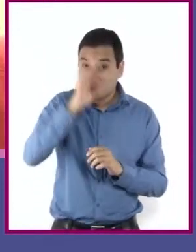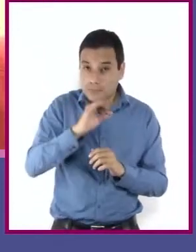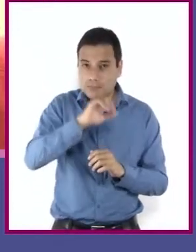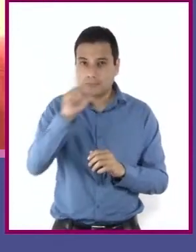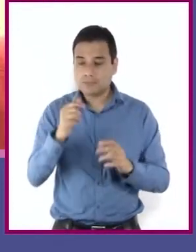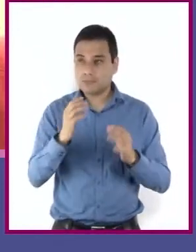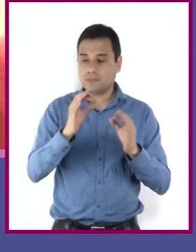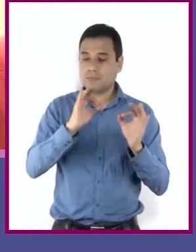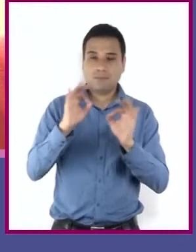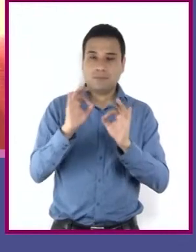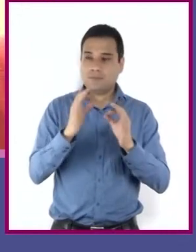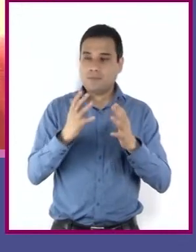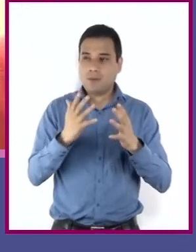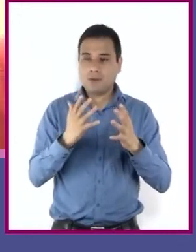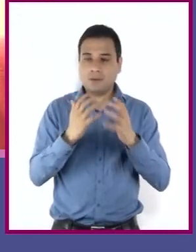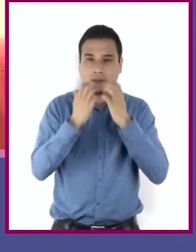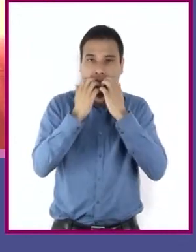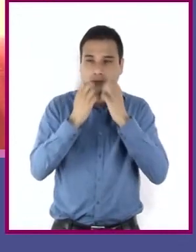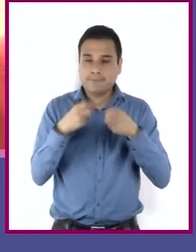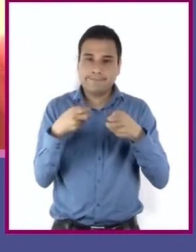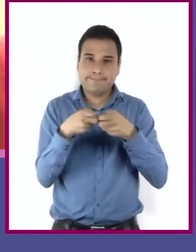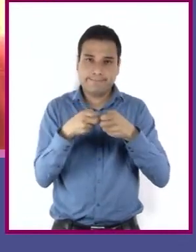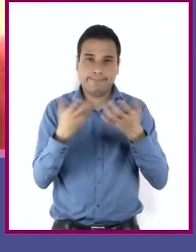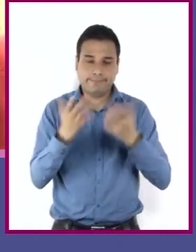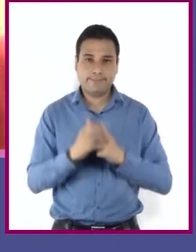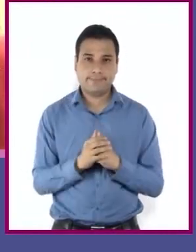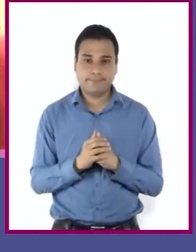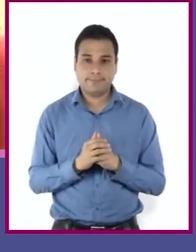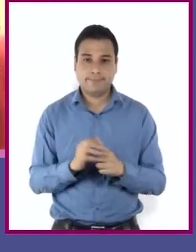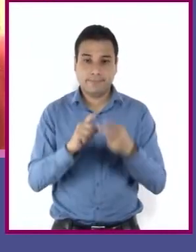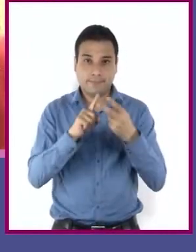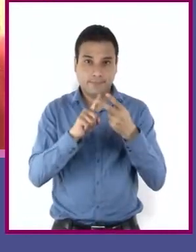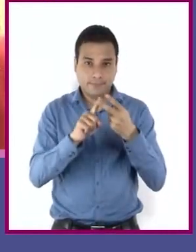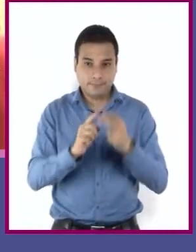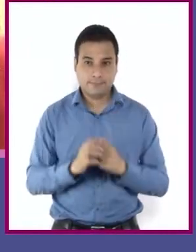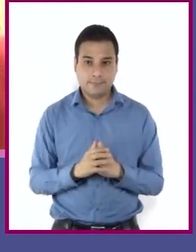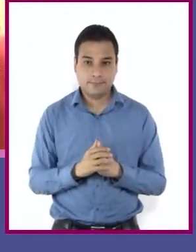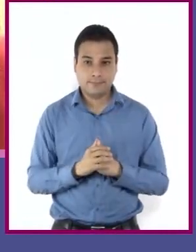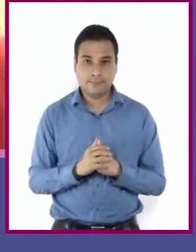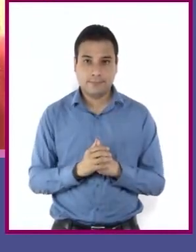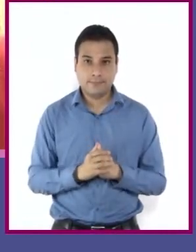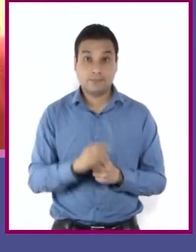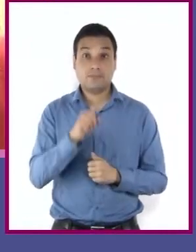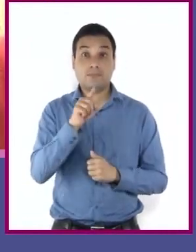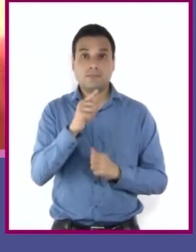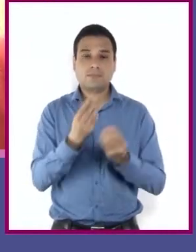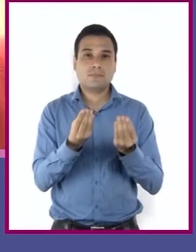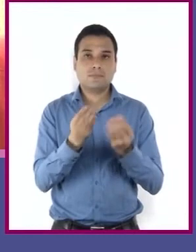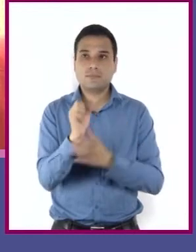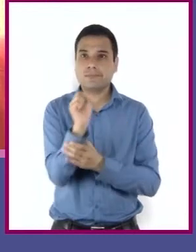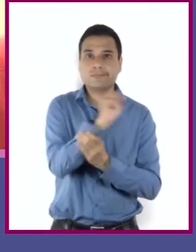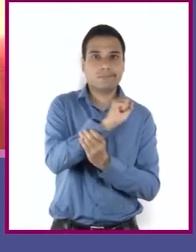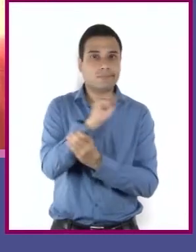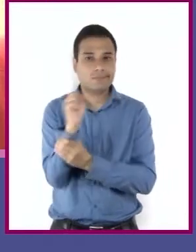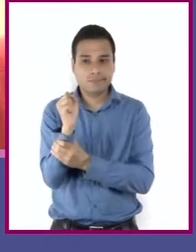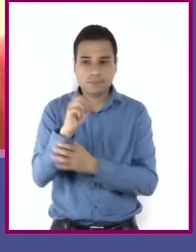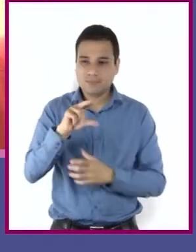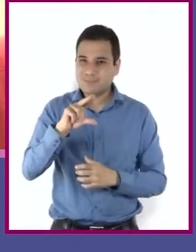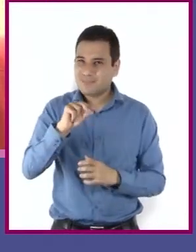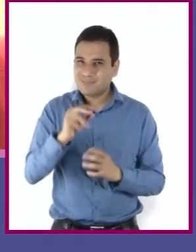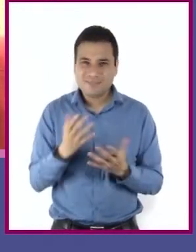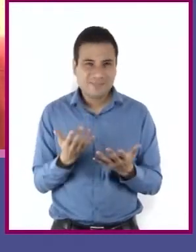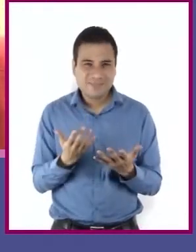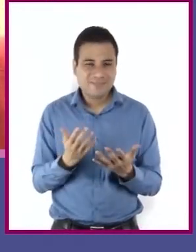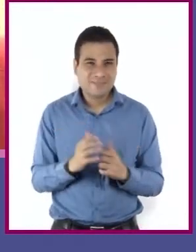y causarles un momento de angustia y nerviosismo. 2. No se muevan demasiado mientras exponen. Los